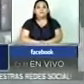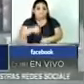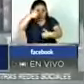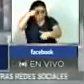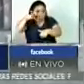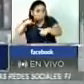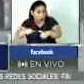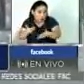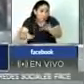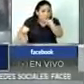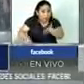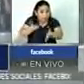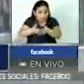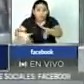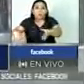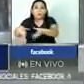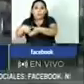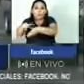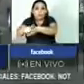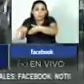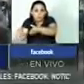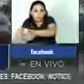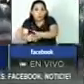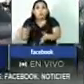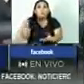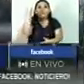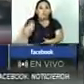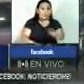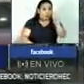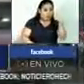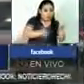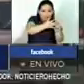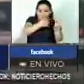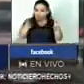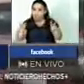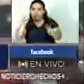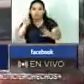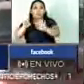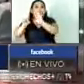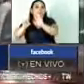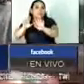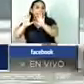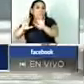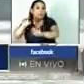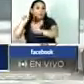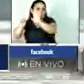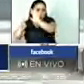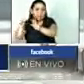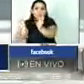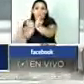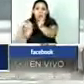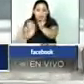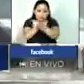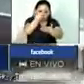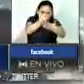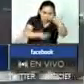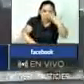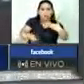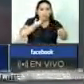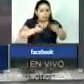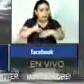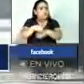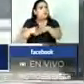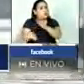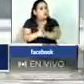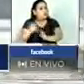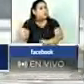avalada la iniciativa por el Pleno, sería del 2 al 16 de mayo del presente año. Hay suficientes justificaciones, dicen los